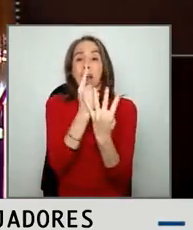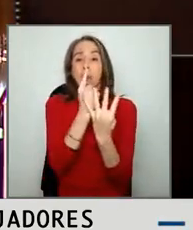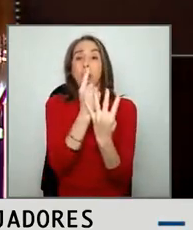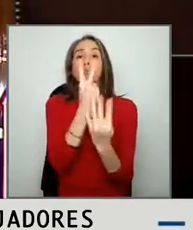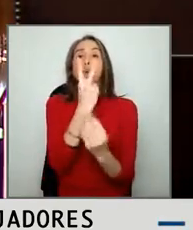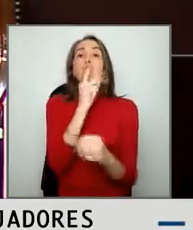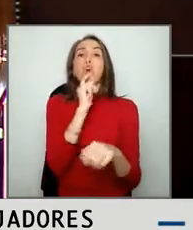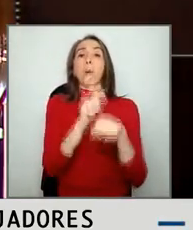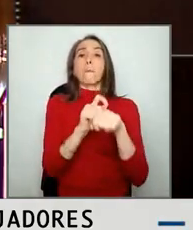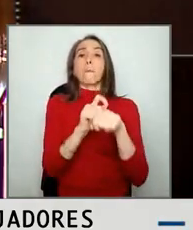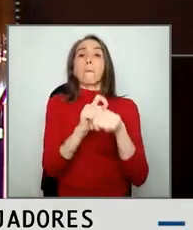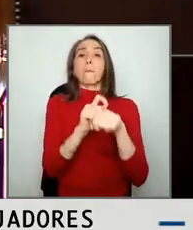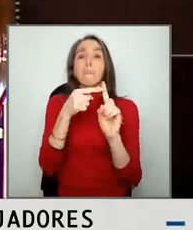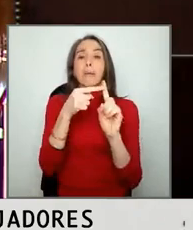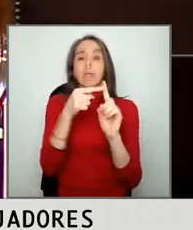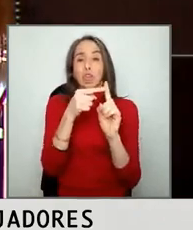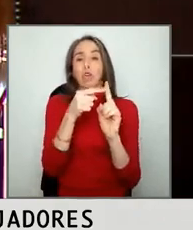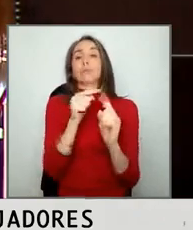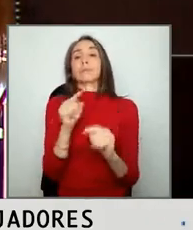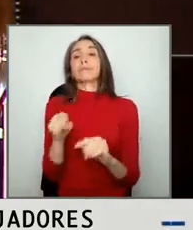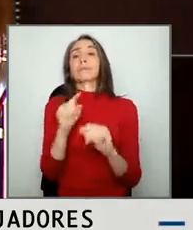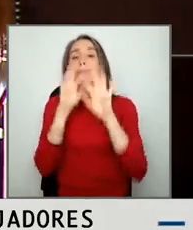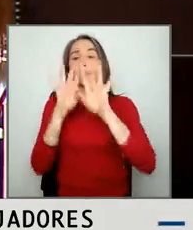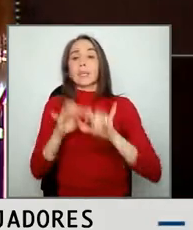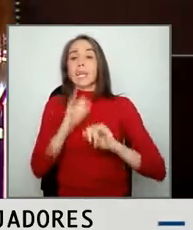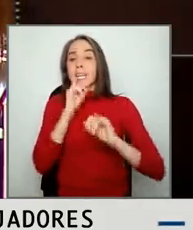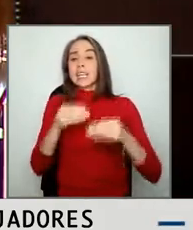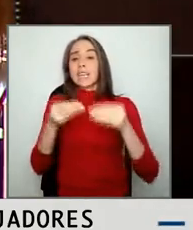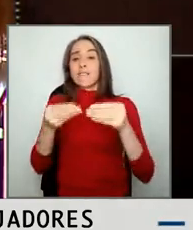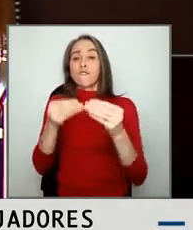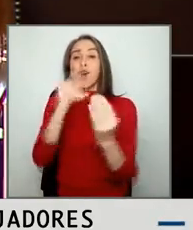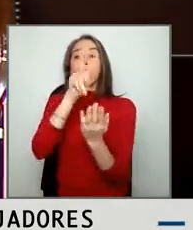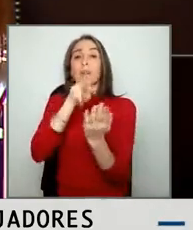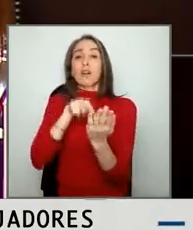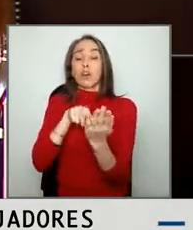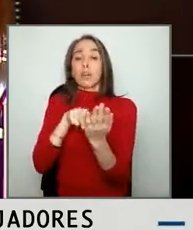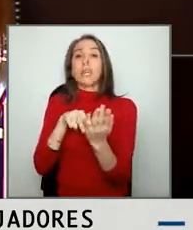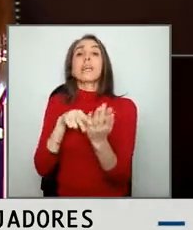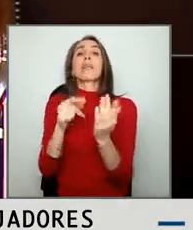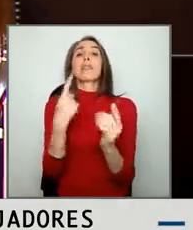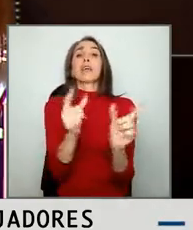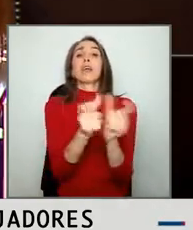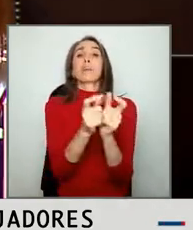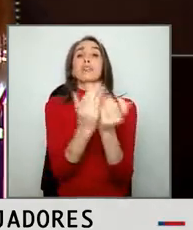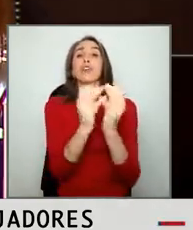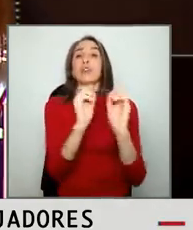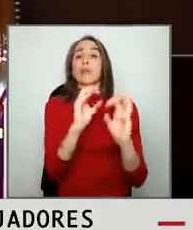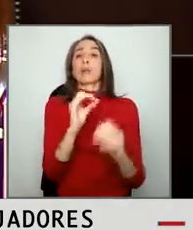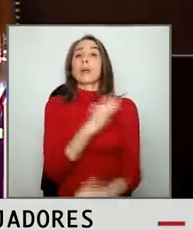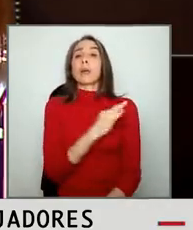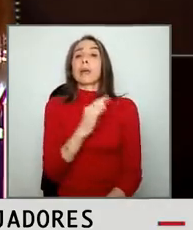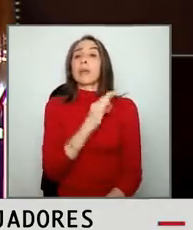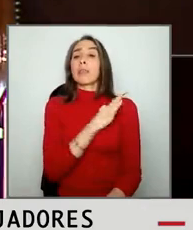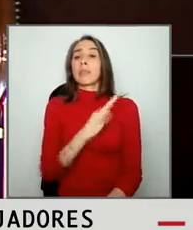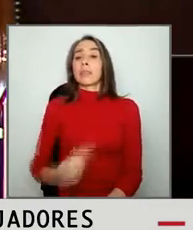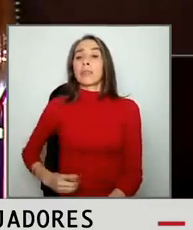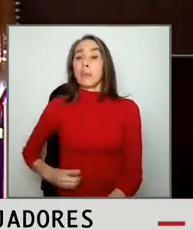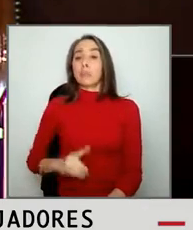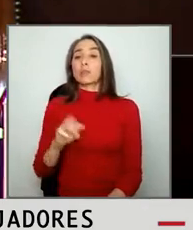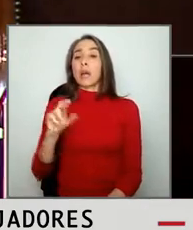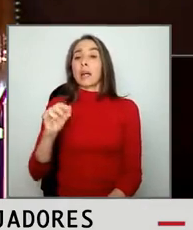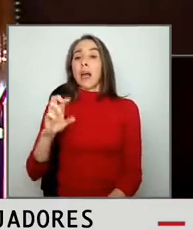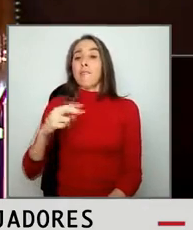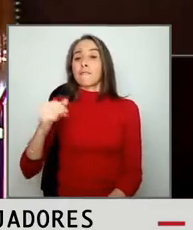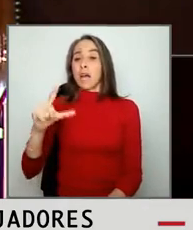rinde el informe de la comisión de Educación la diputada Marcia Rafael pero antes de eso le entregamos por punto de reglamento